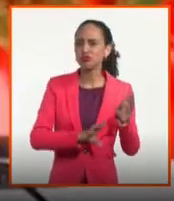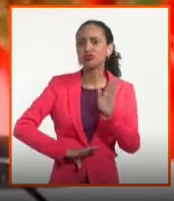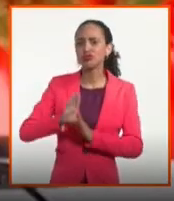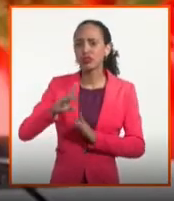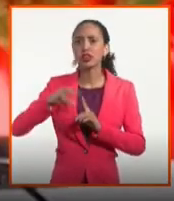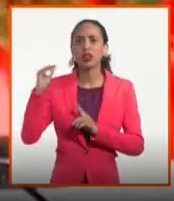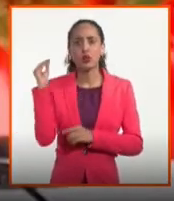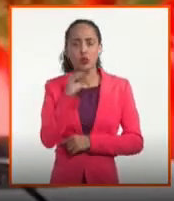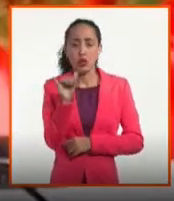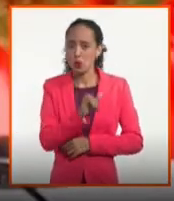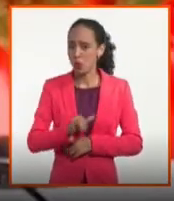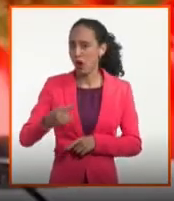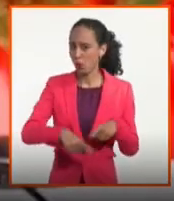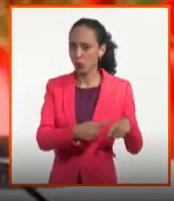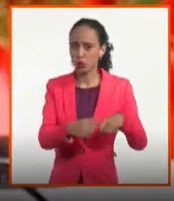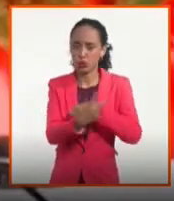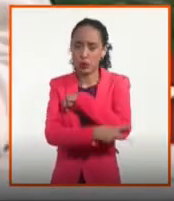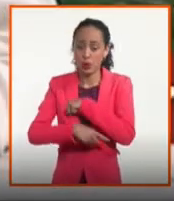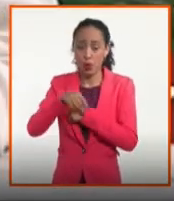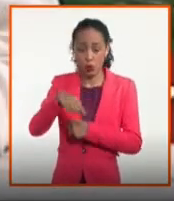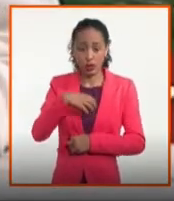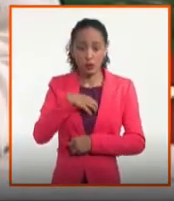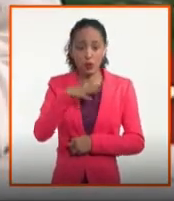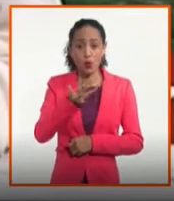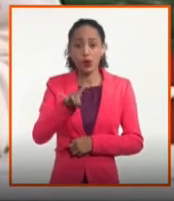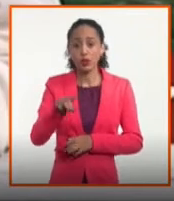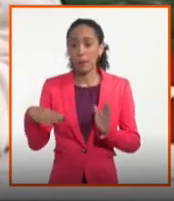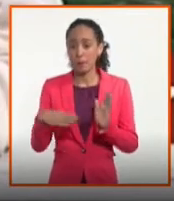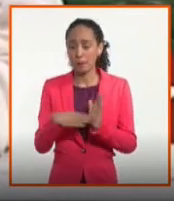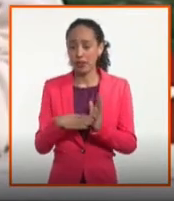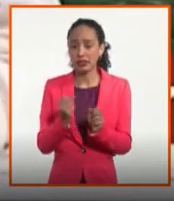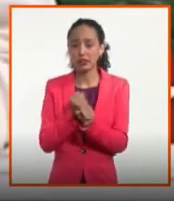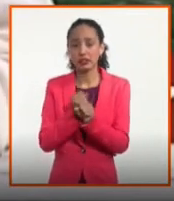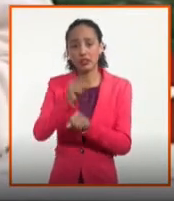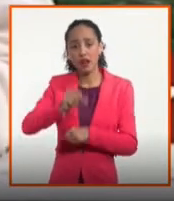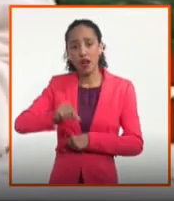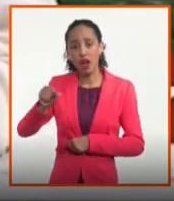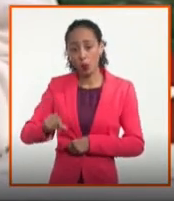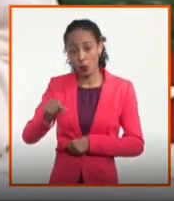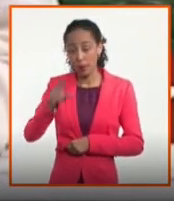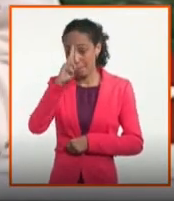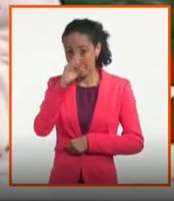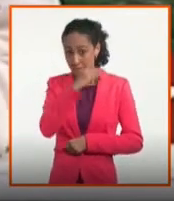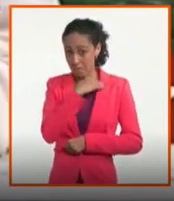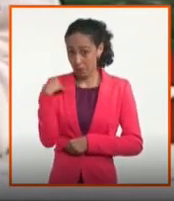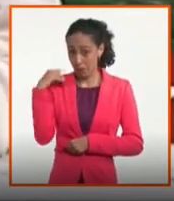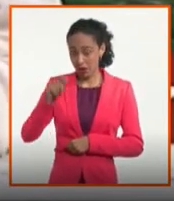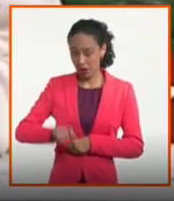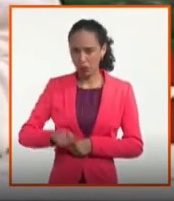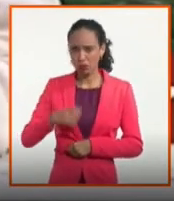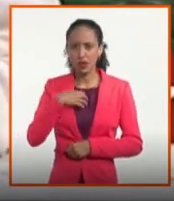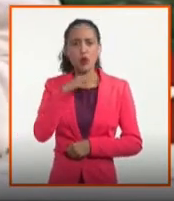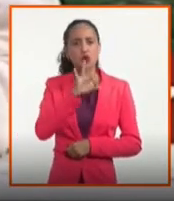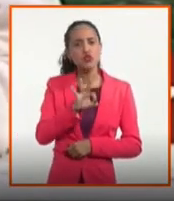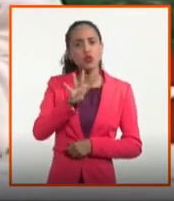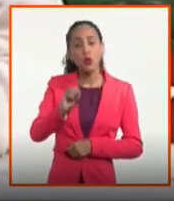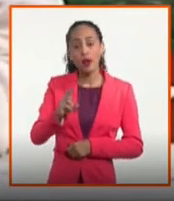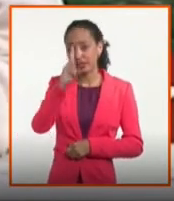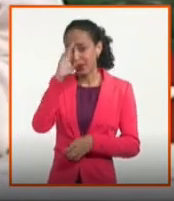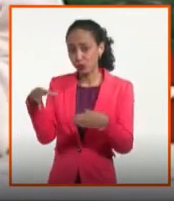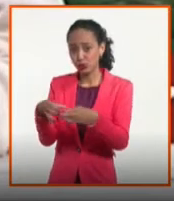hoy casi 41 mil trabajadores en el sector de la salud que tenemos 800 840 consultorios médicos la